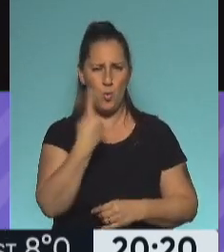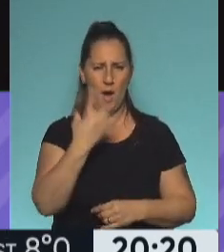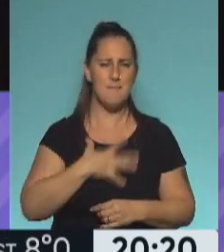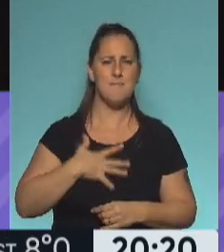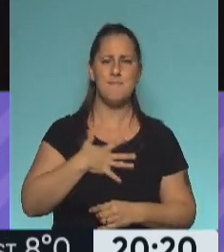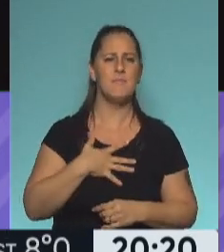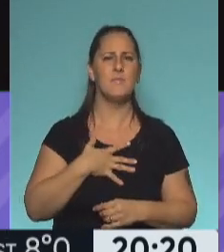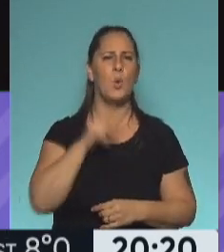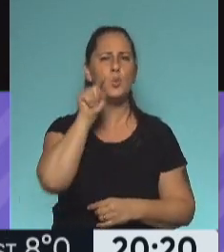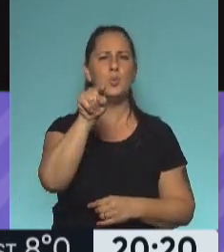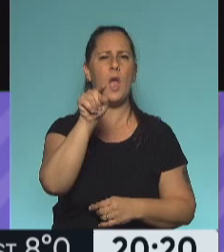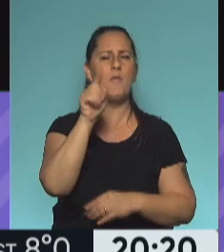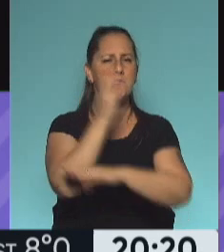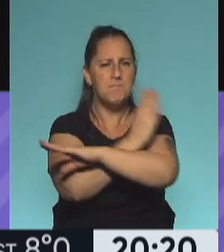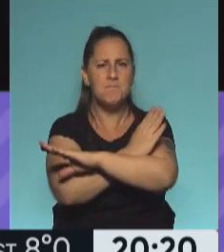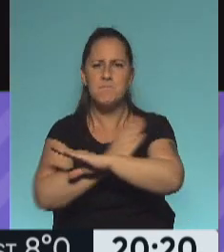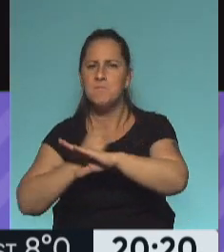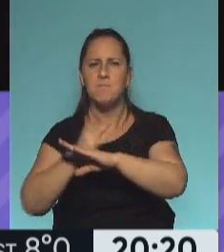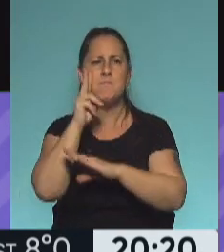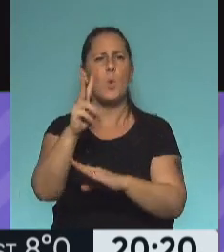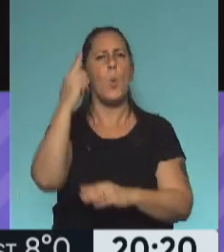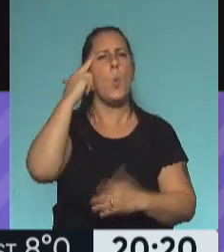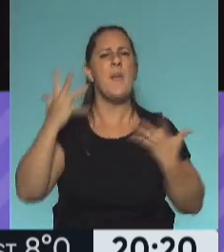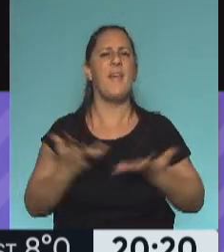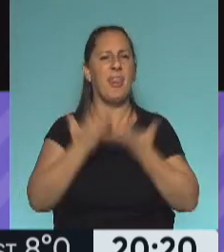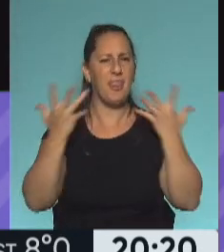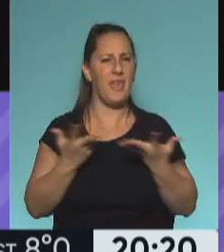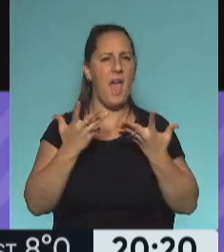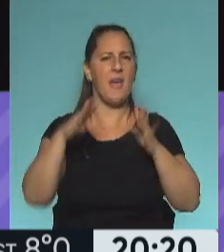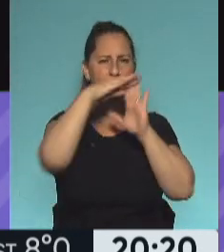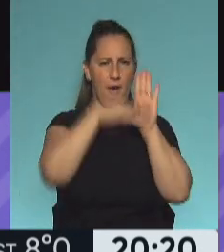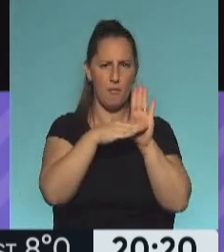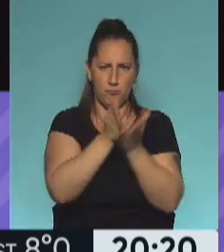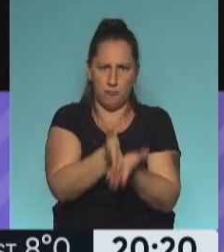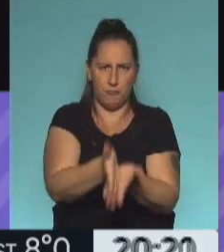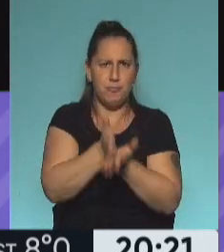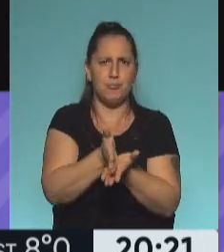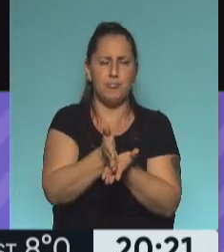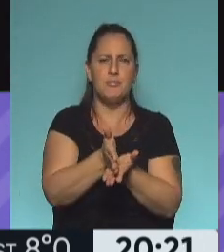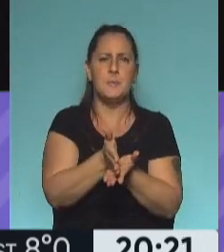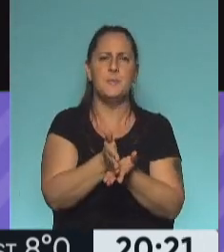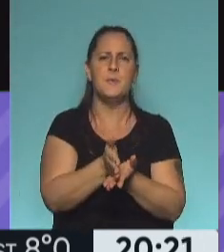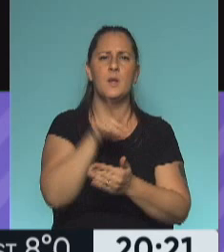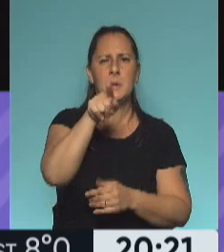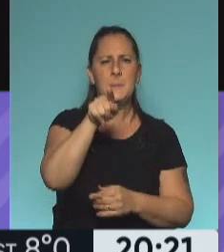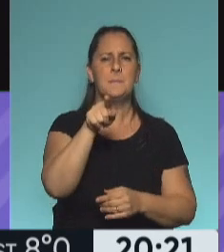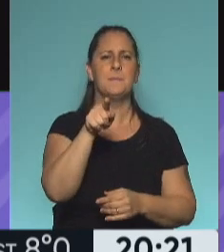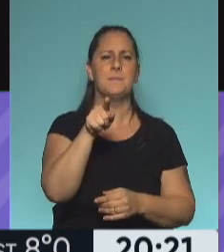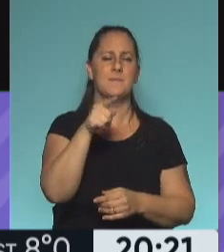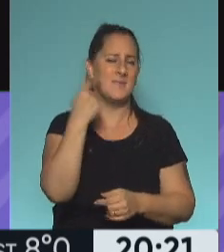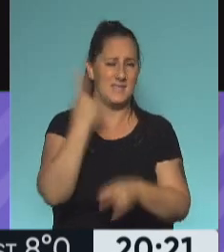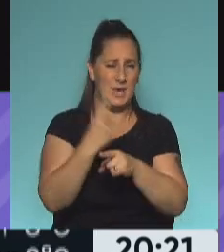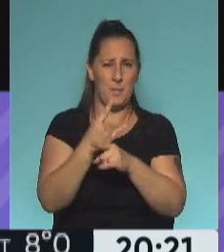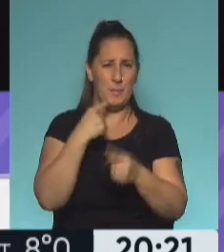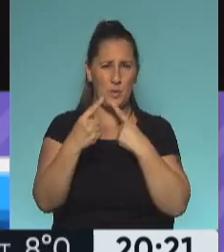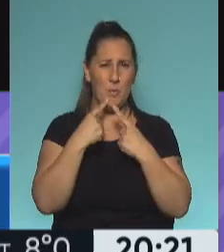¿qué resultado a su entender han tenido estos 9 días de restricción estricta y lo que consultamos casi a diario?